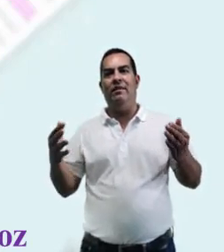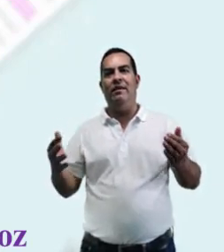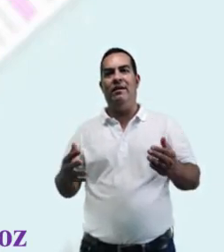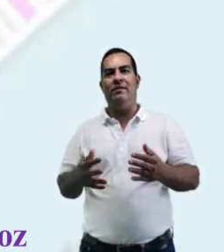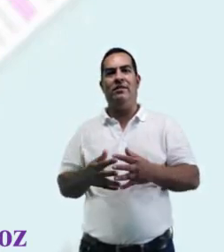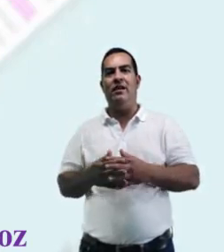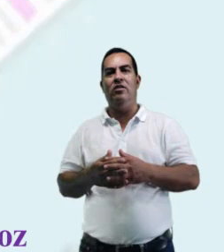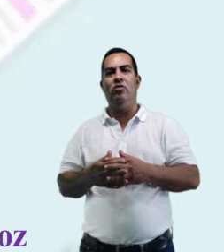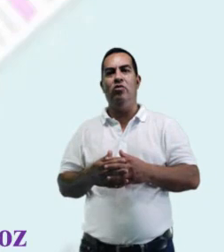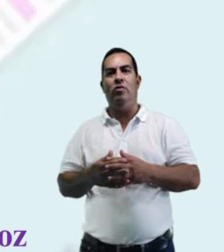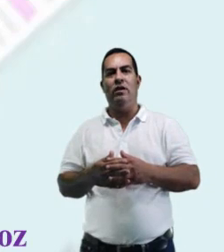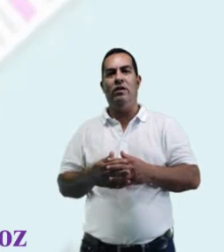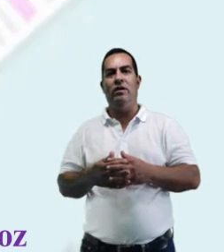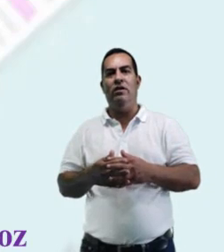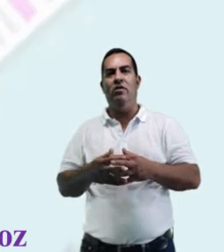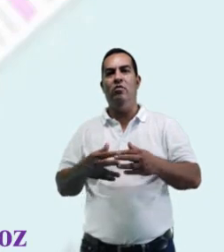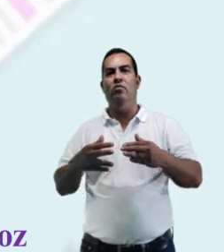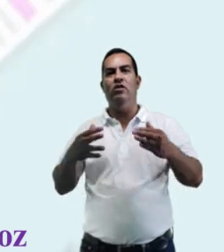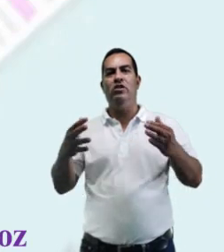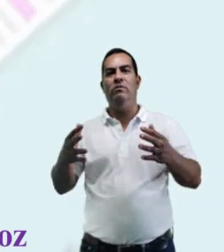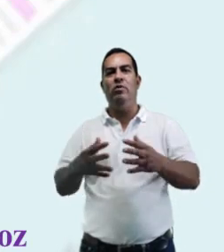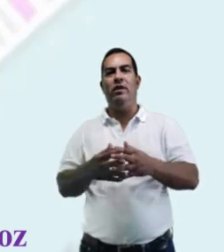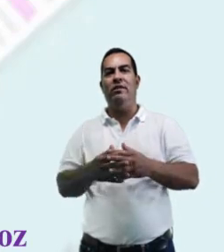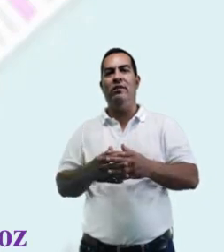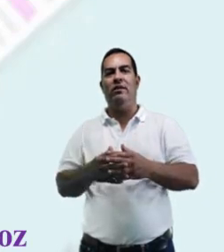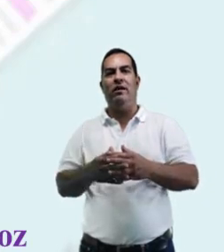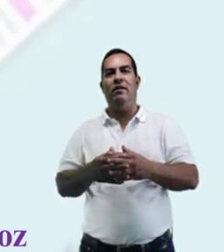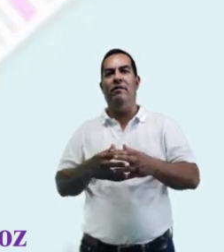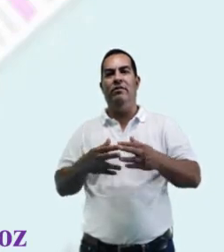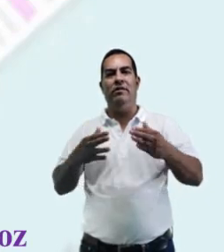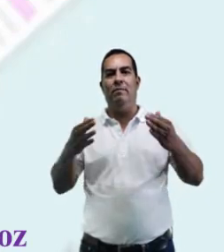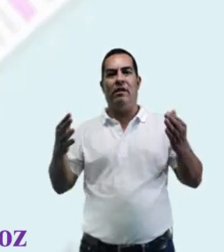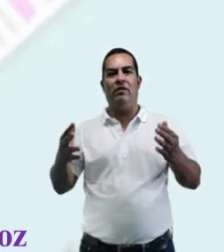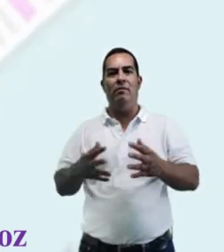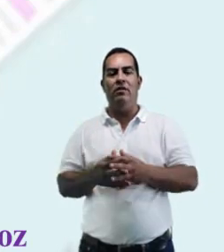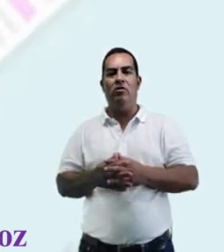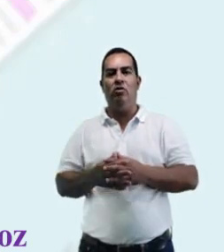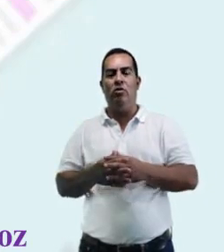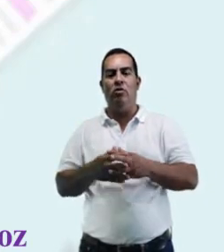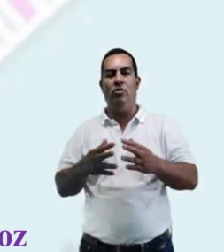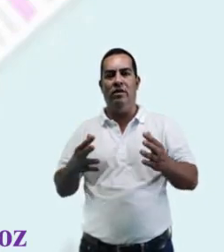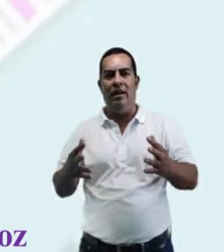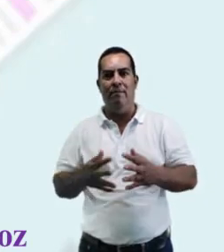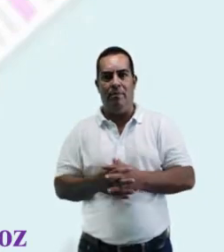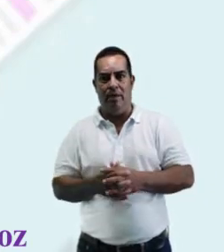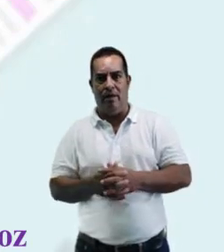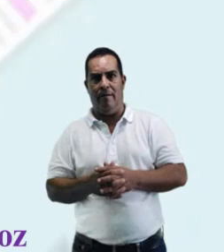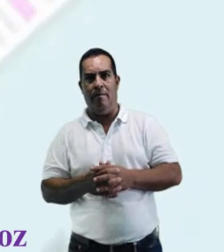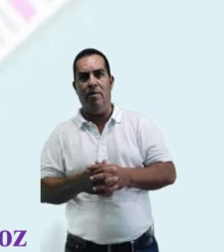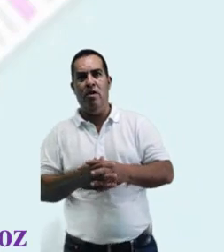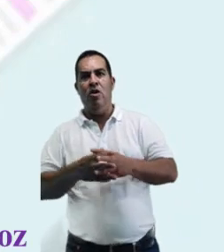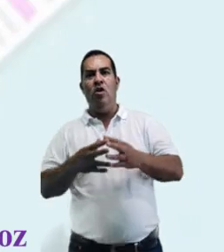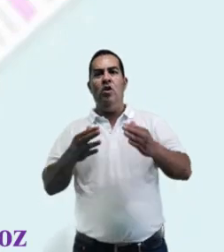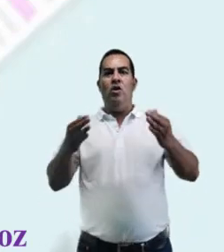de la aldea San Antonio Bahí, municipio de Landique, departamento de